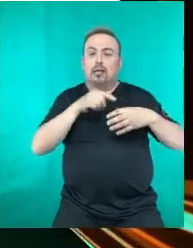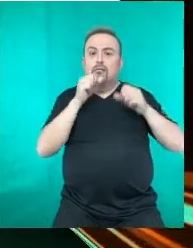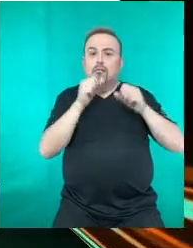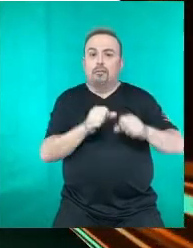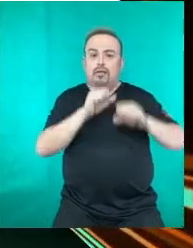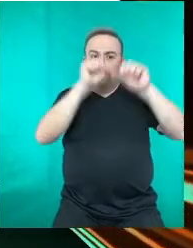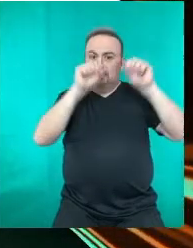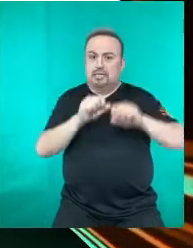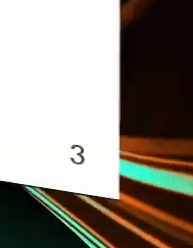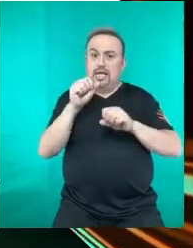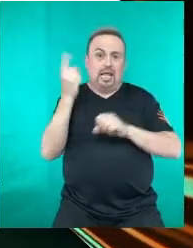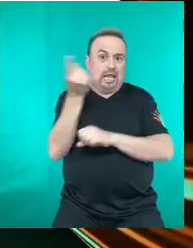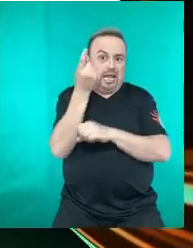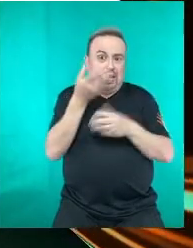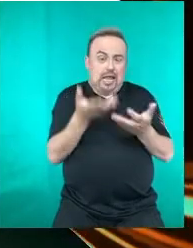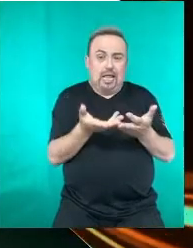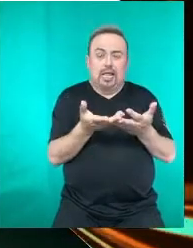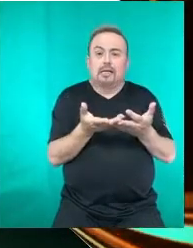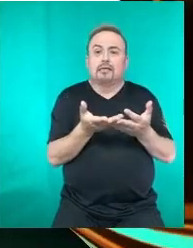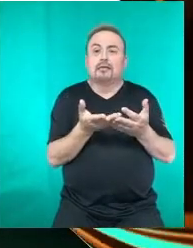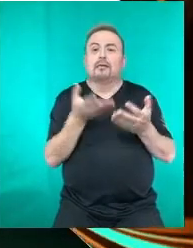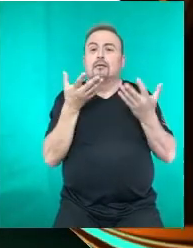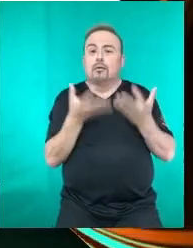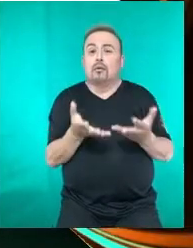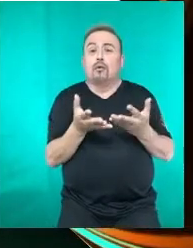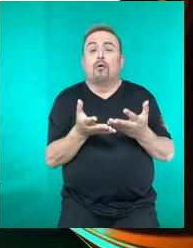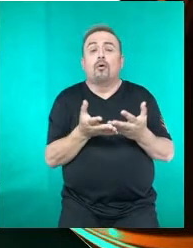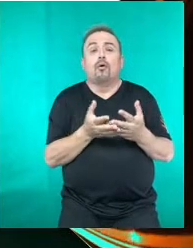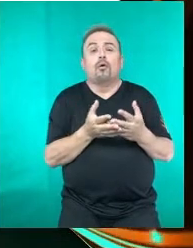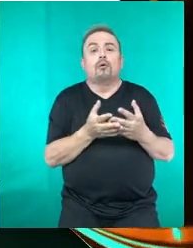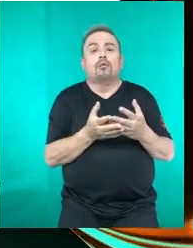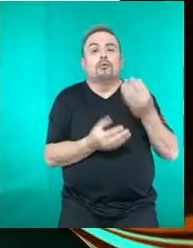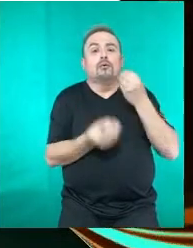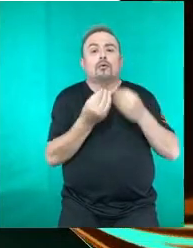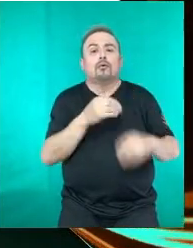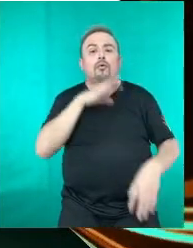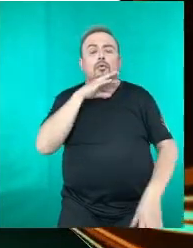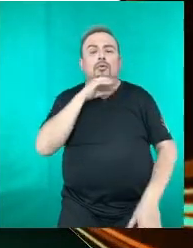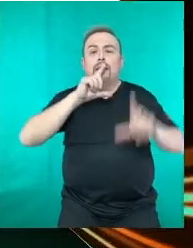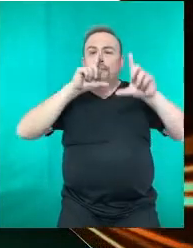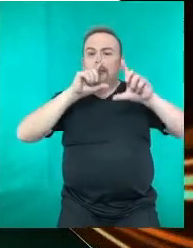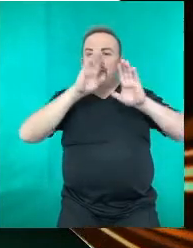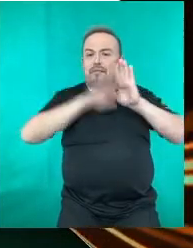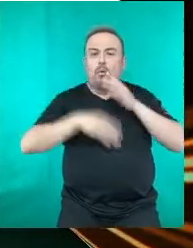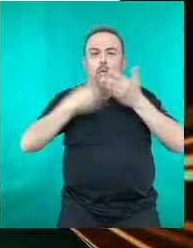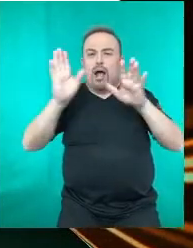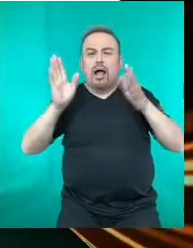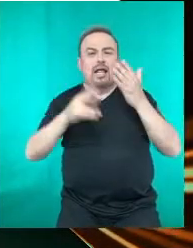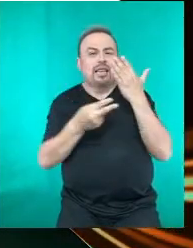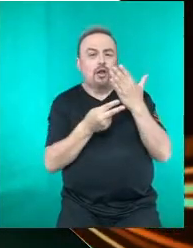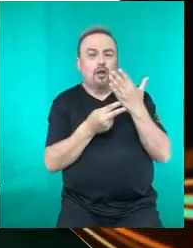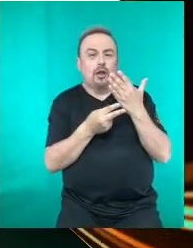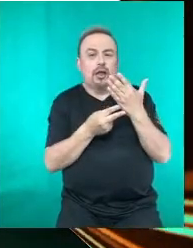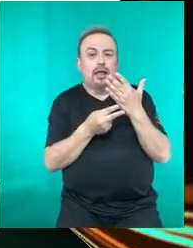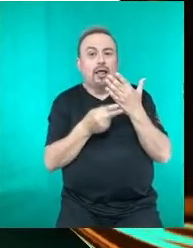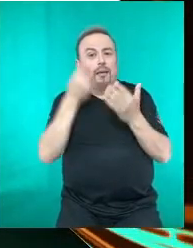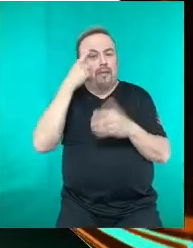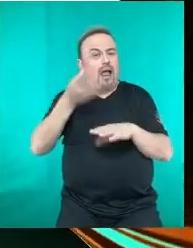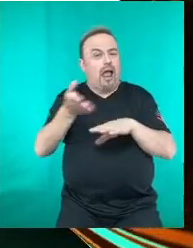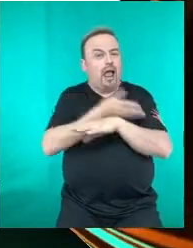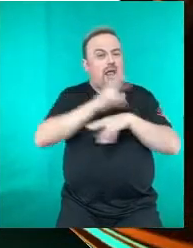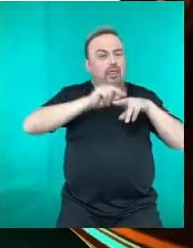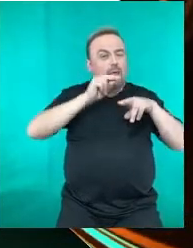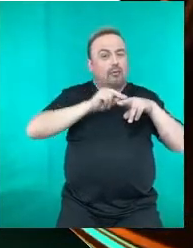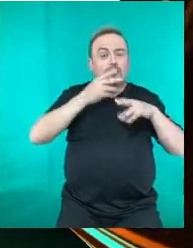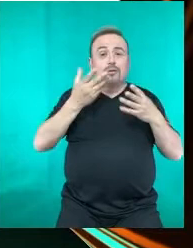general sea de un consumo bastante más bajo que cualquier otra tecnología pasada, digo ya pasada,